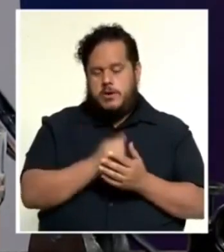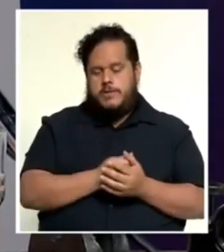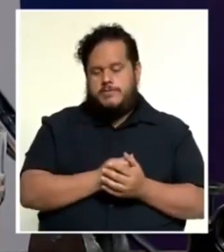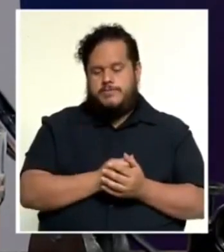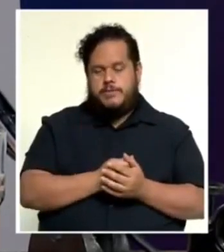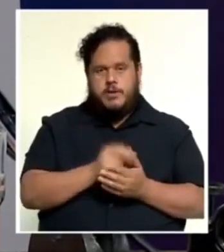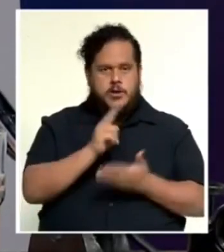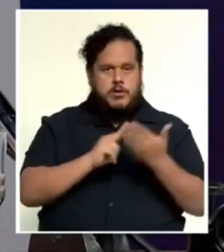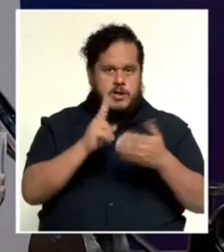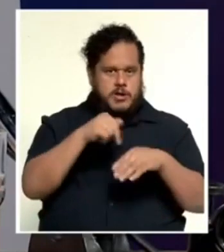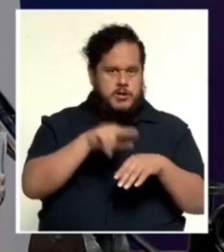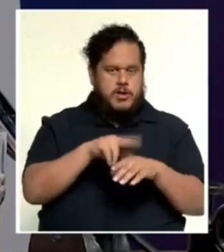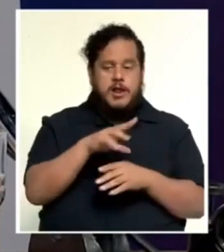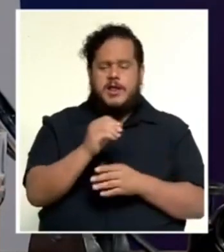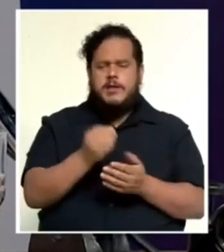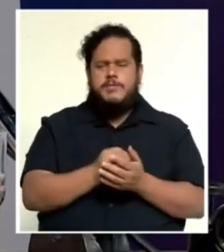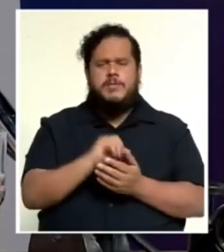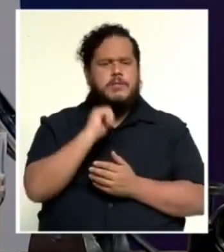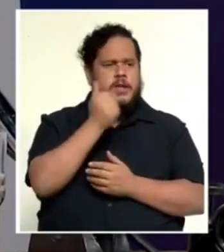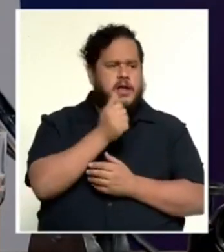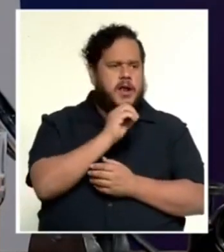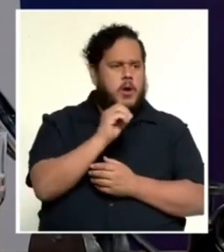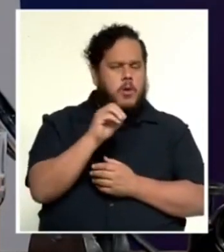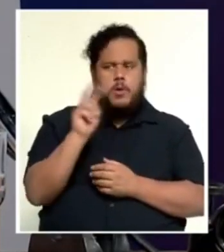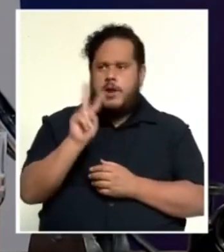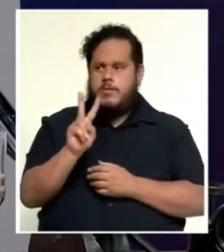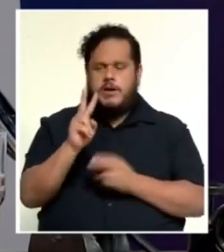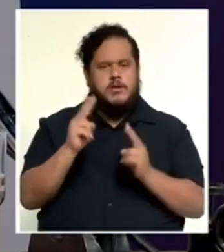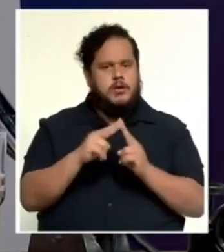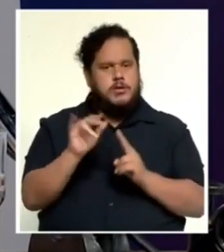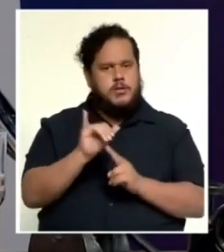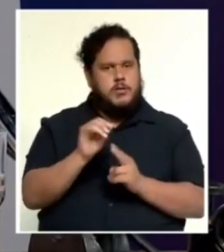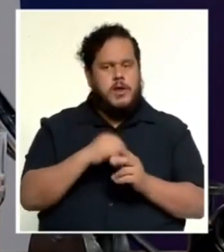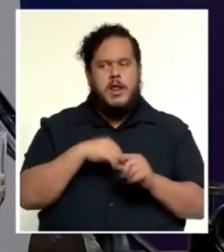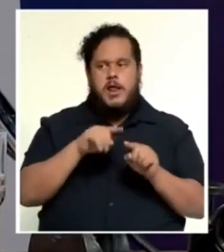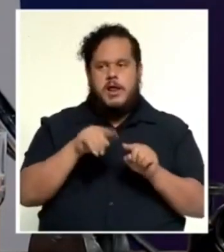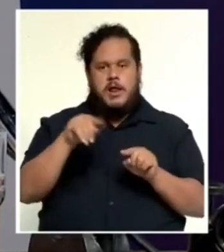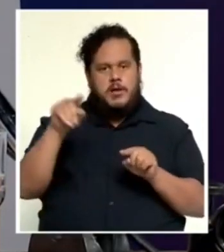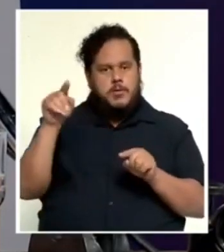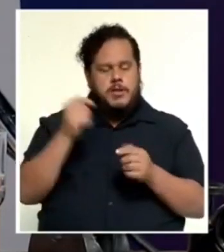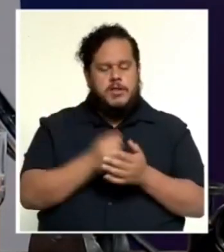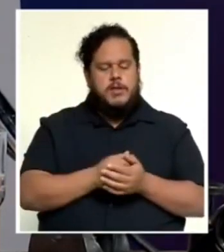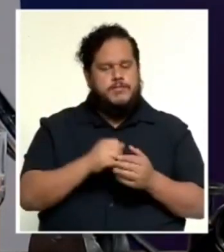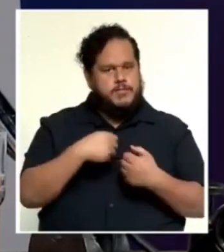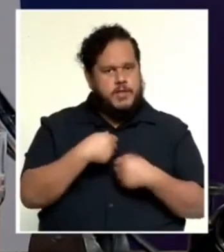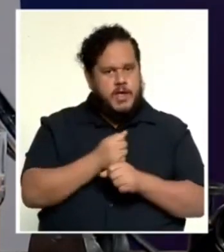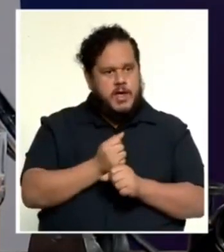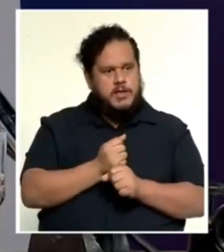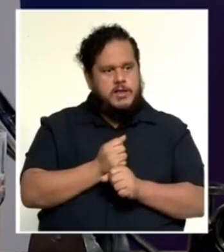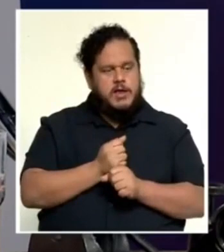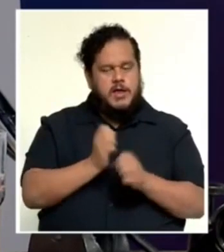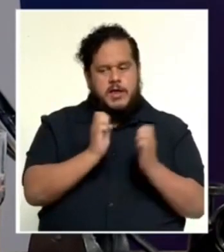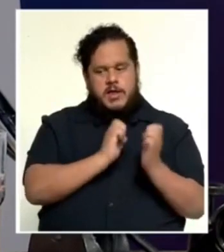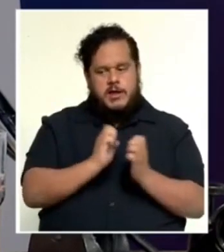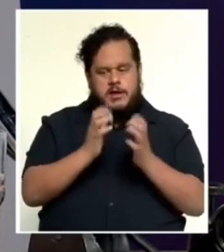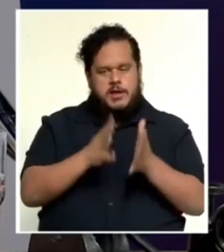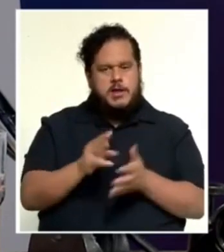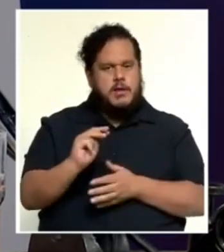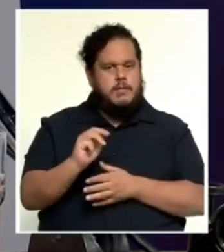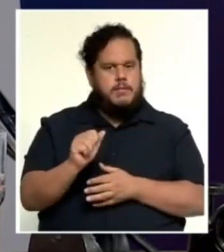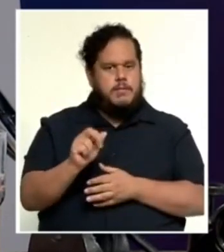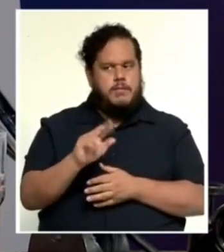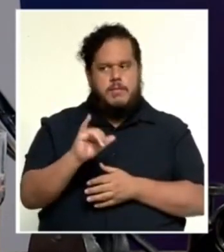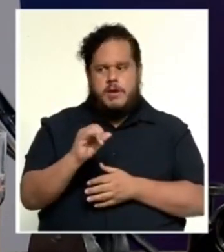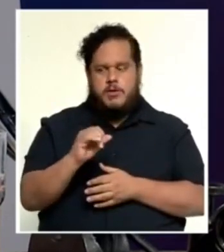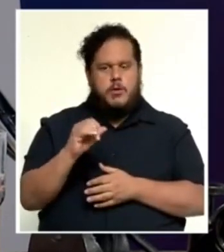Y creo que entre mañana y el viernes conoceremos también la encuesta que hace el estratega Mario Quiroz, que ha